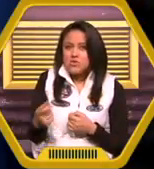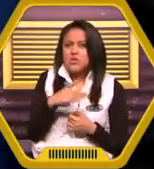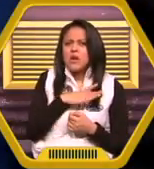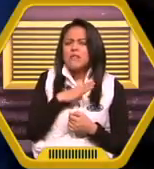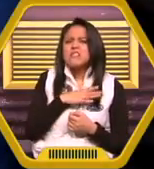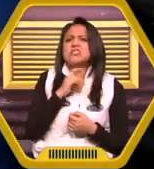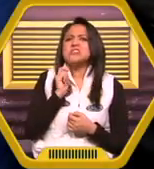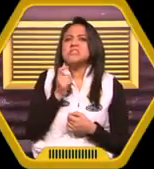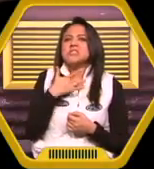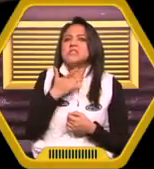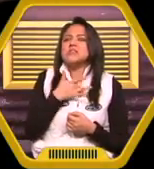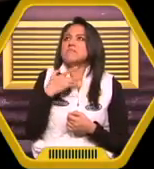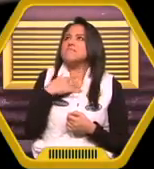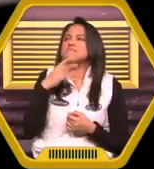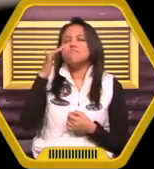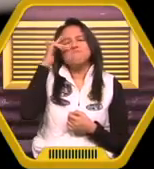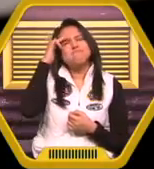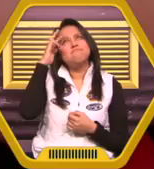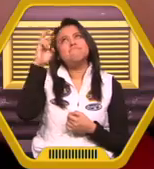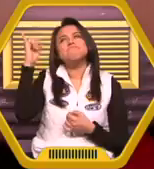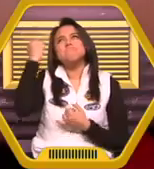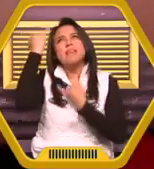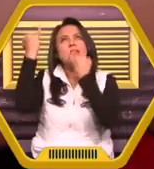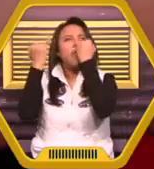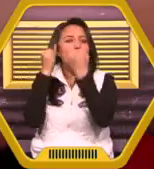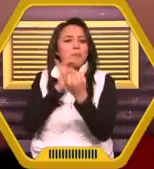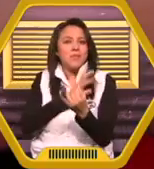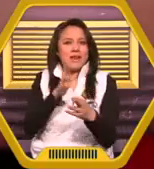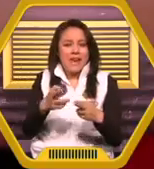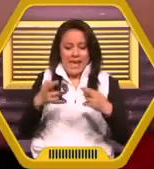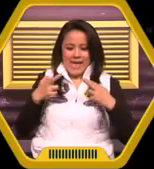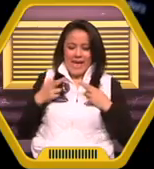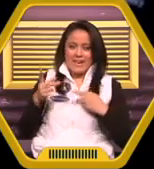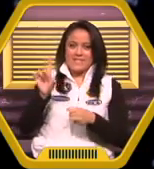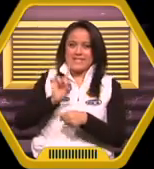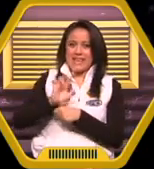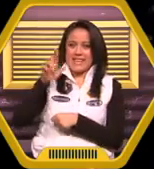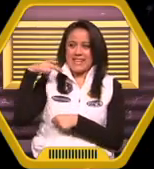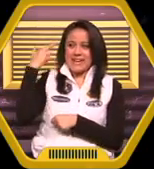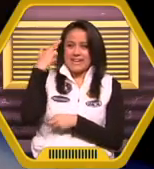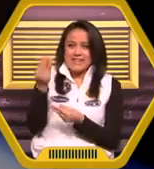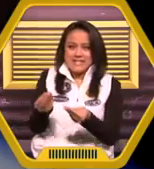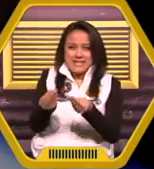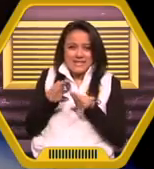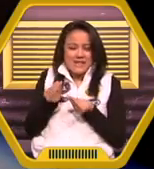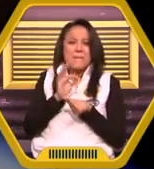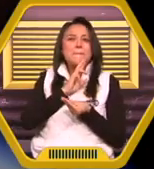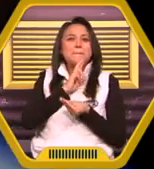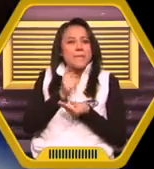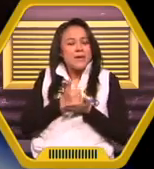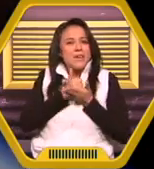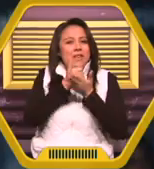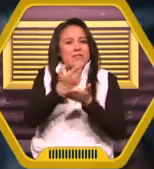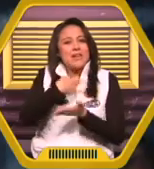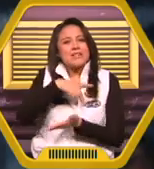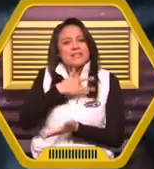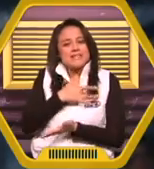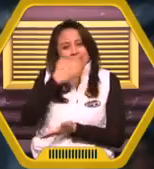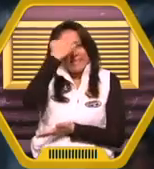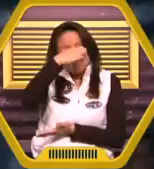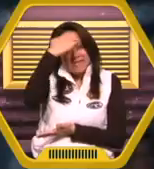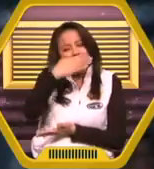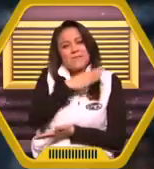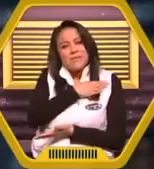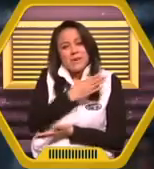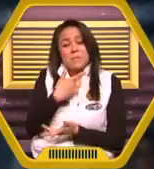esta ilusión de seguir manteniendo los regalos del Día de Reyes. Y qué mejor que colaborar con una experiencia, poder